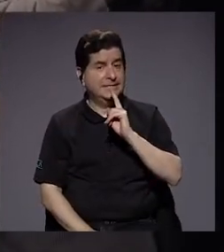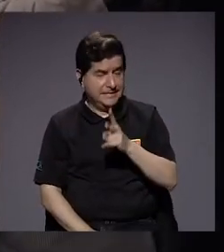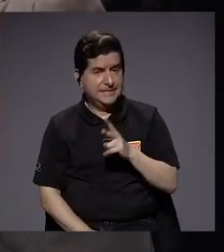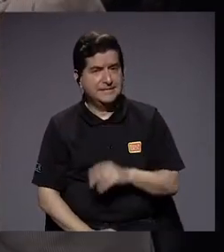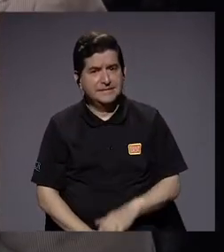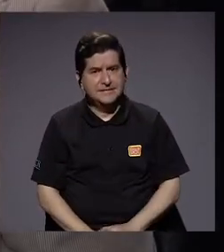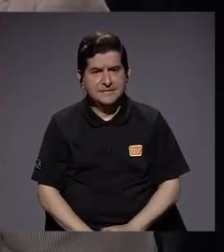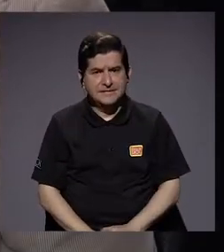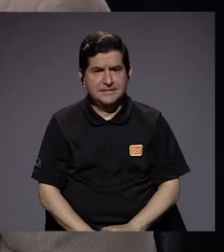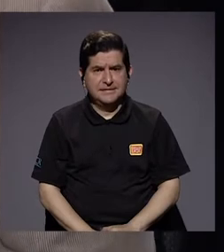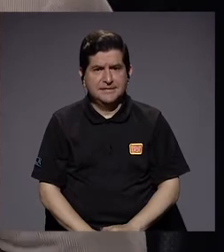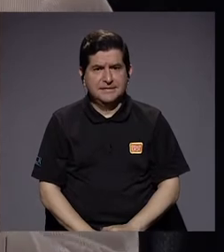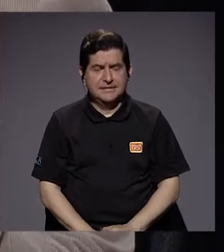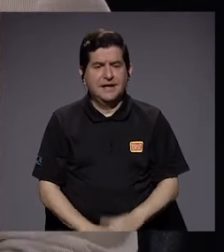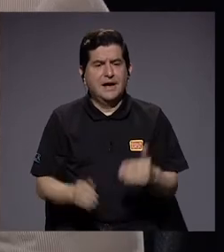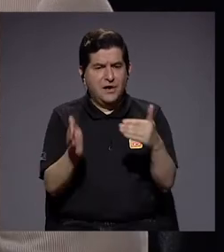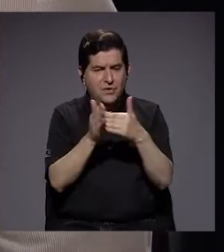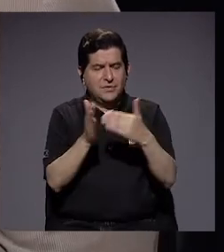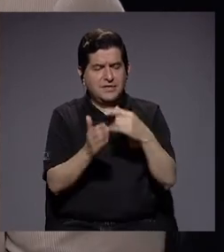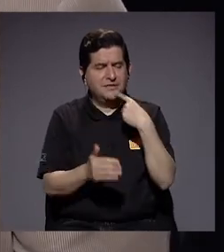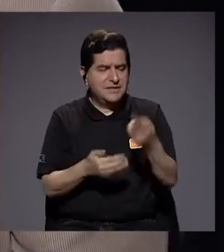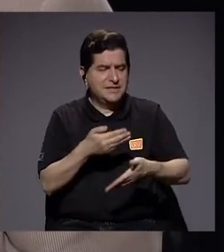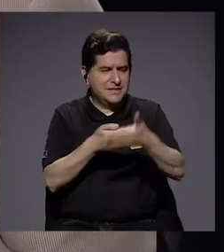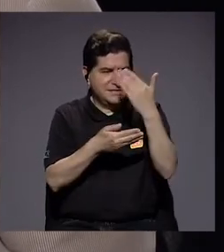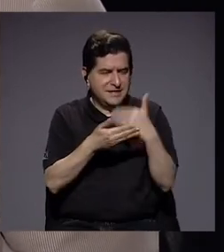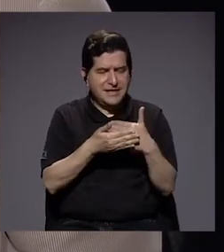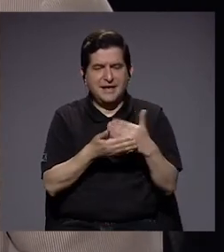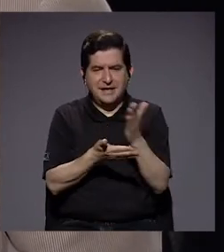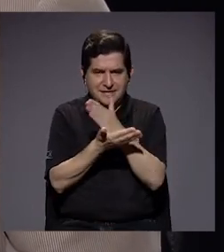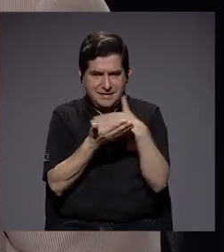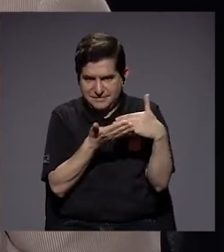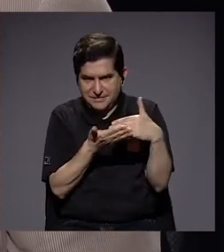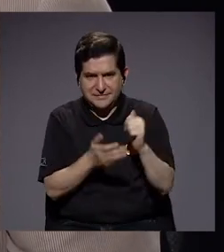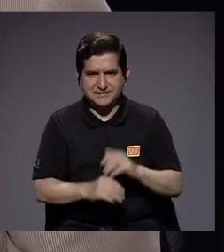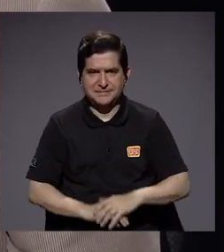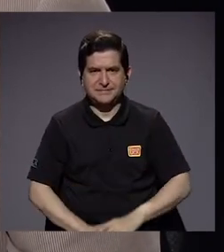definitivamente, y volvemos a decir lo que habíamos dicho en el primer bloque,